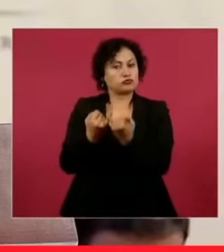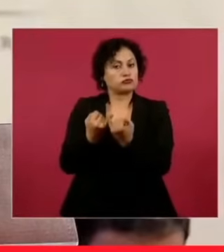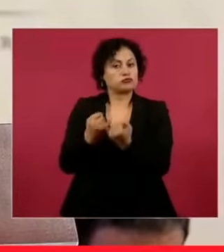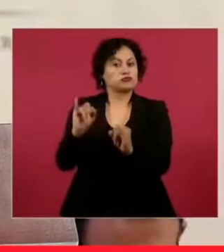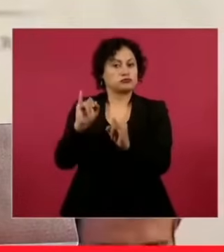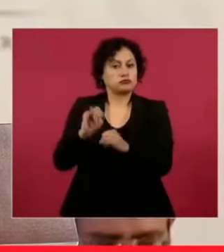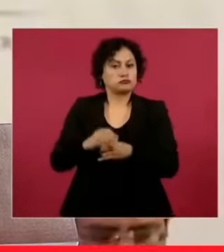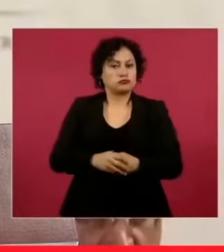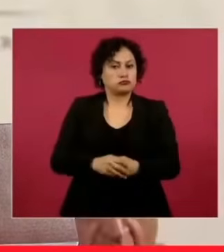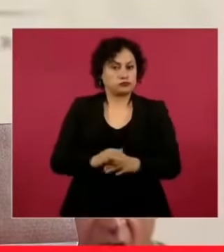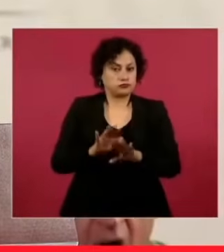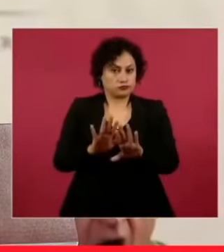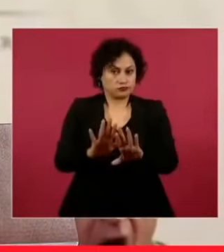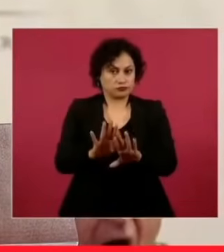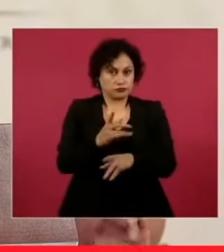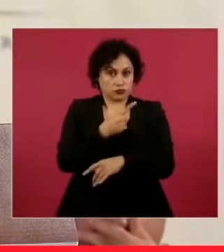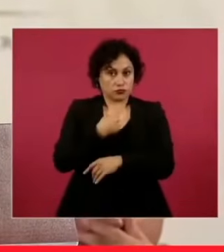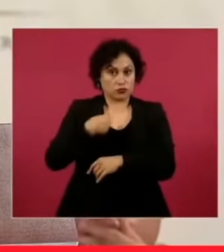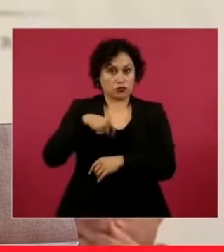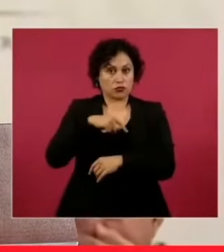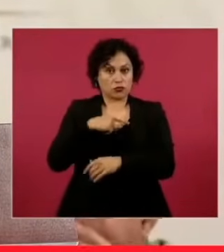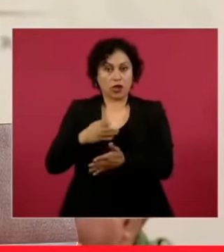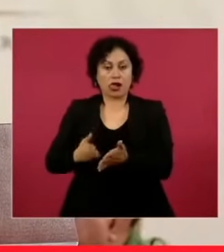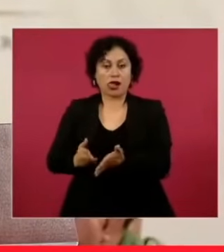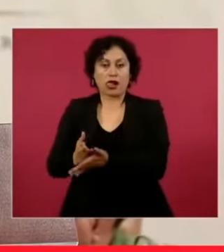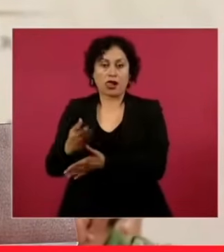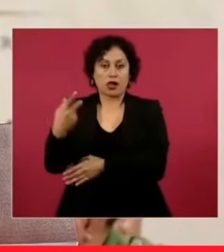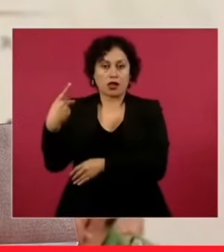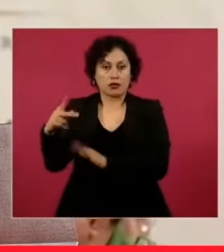metemos en ninguna de sus políticas.